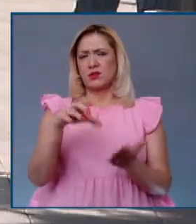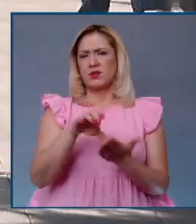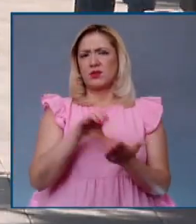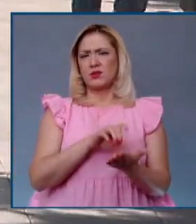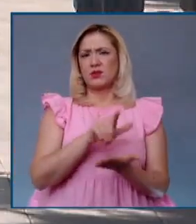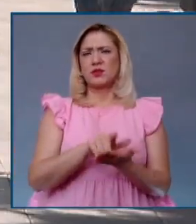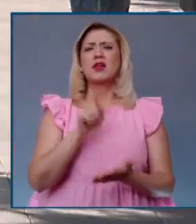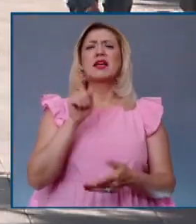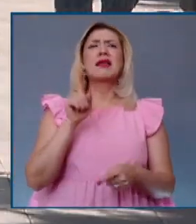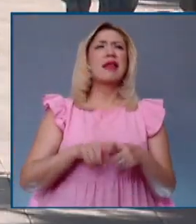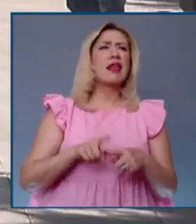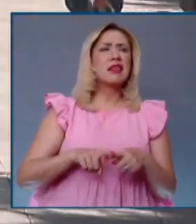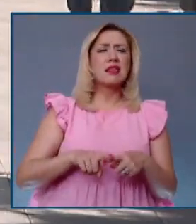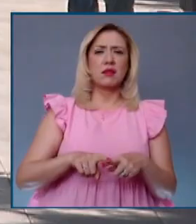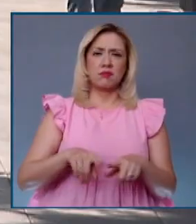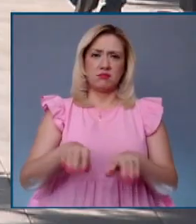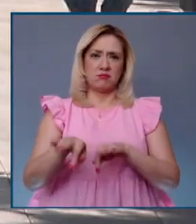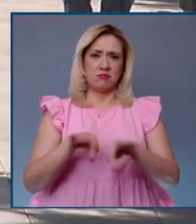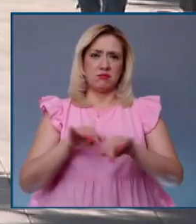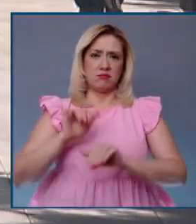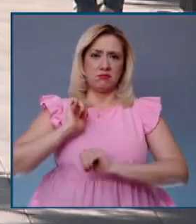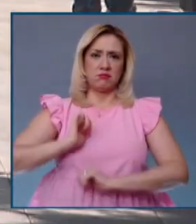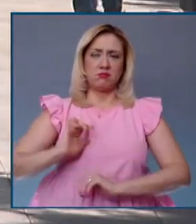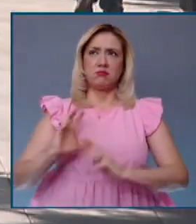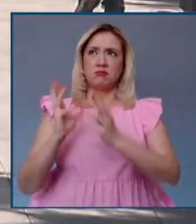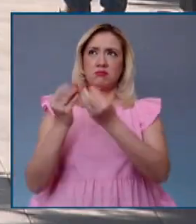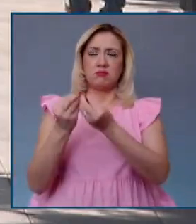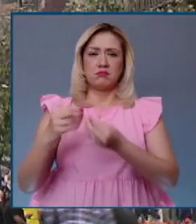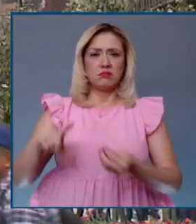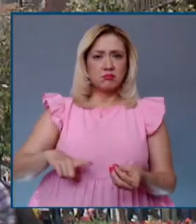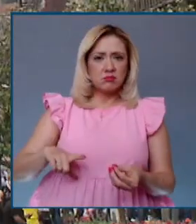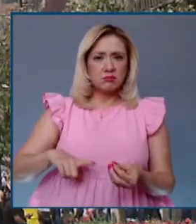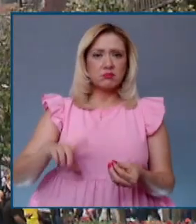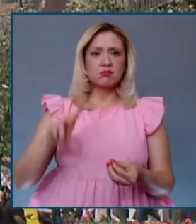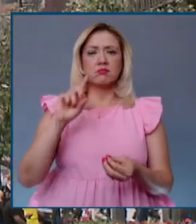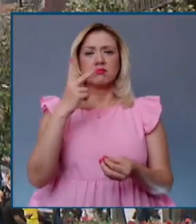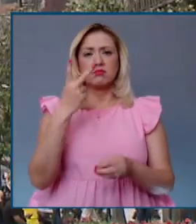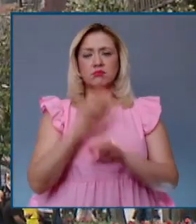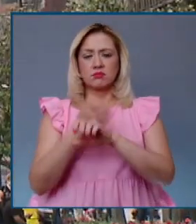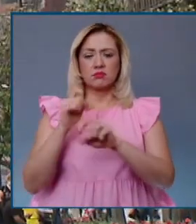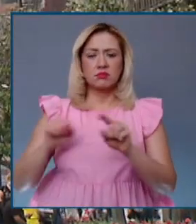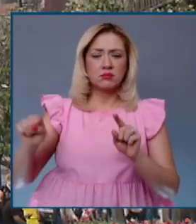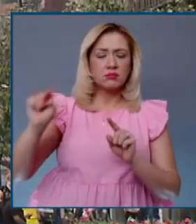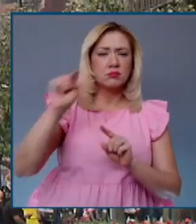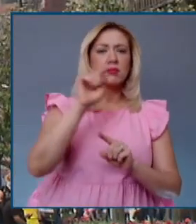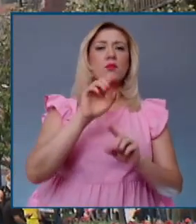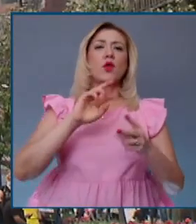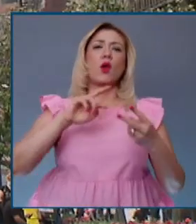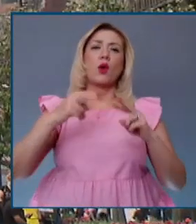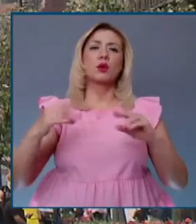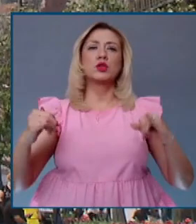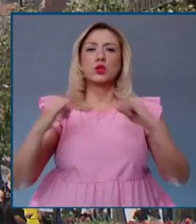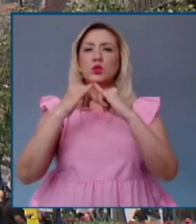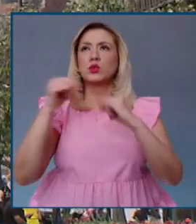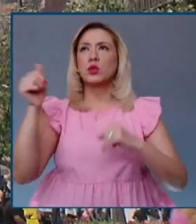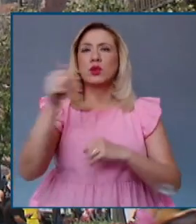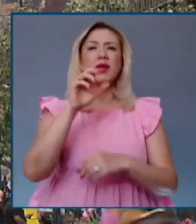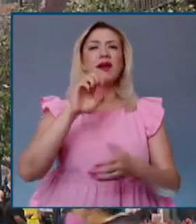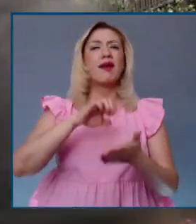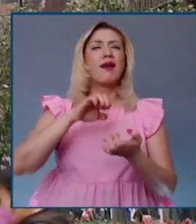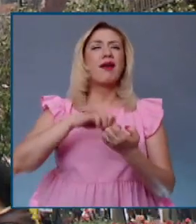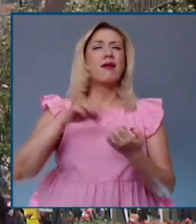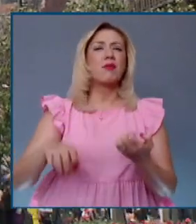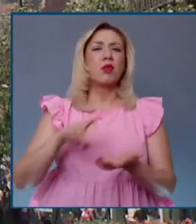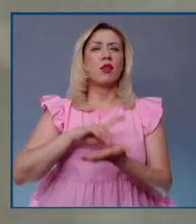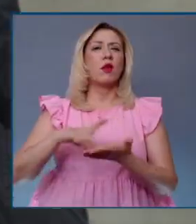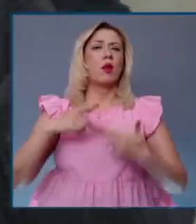que ejercen un cargo en la Federación, entidades federativas y organismos autónomos, ratificando que los particulares sí pueden ser sujetos